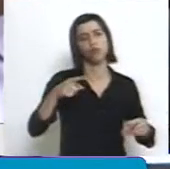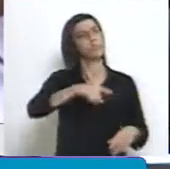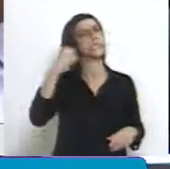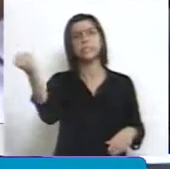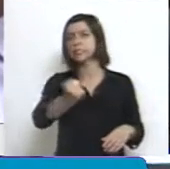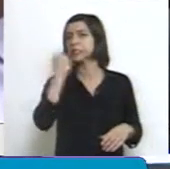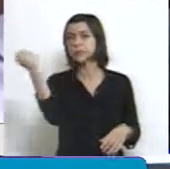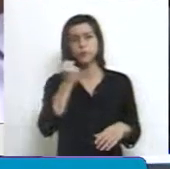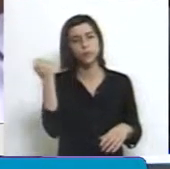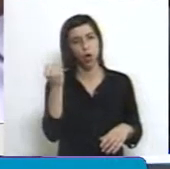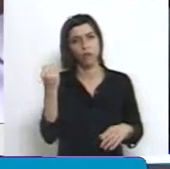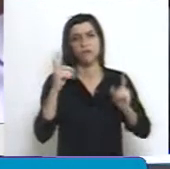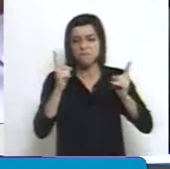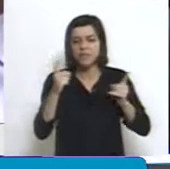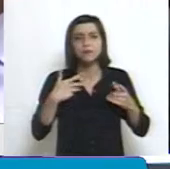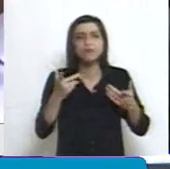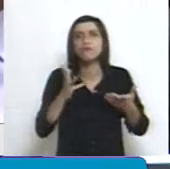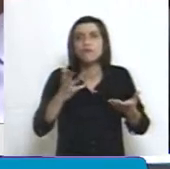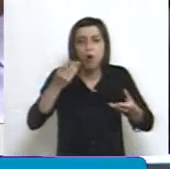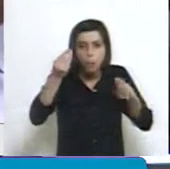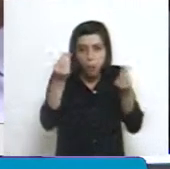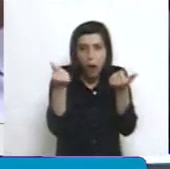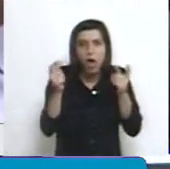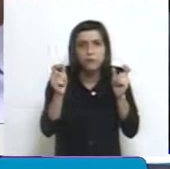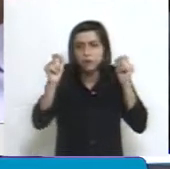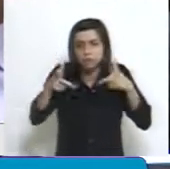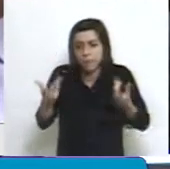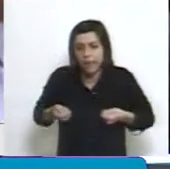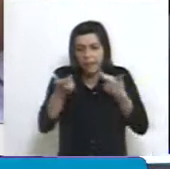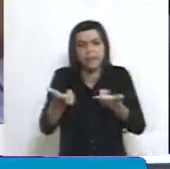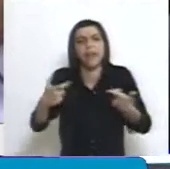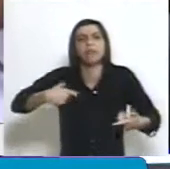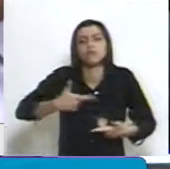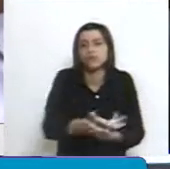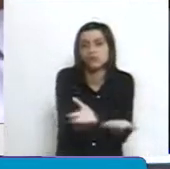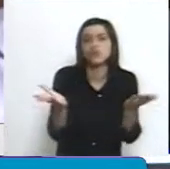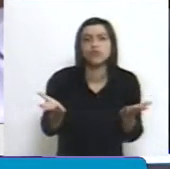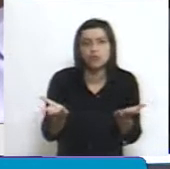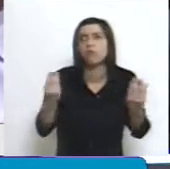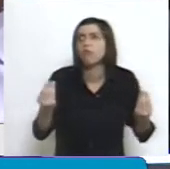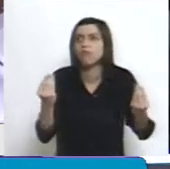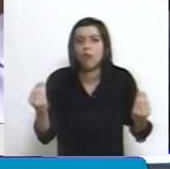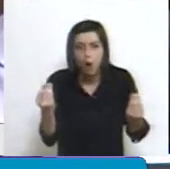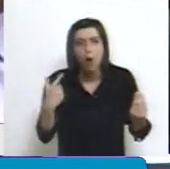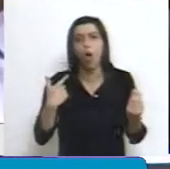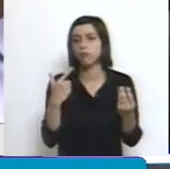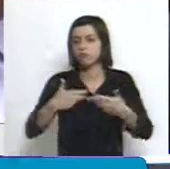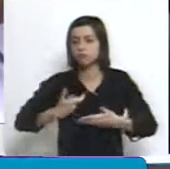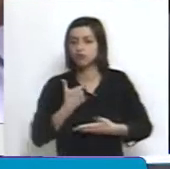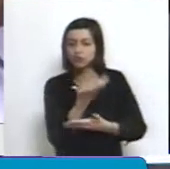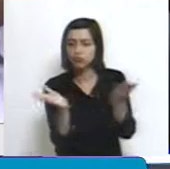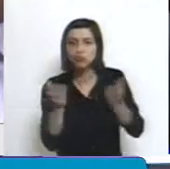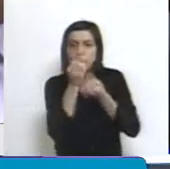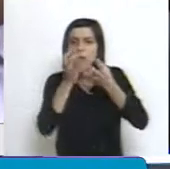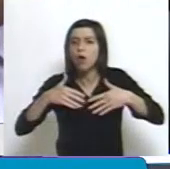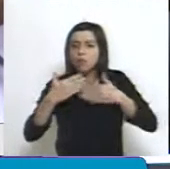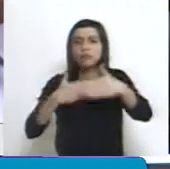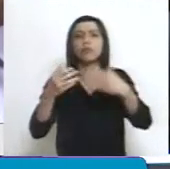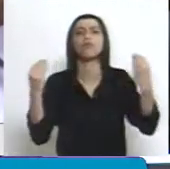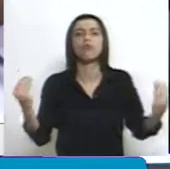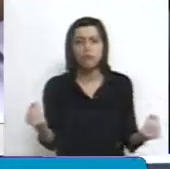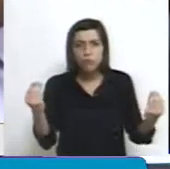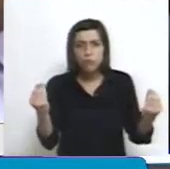el conjunto de la sociedad para discutir a través de este Congreso de la Nación cómo se asignan los